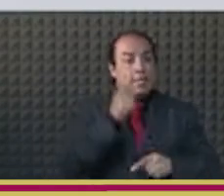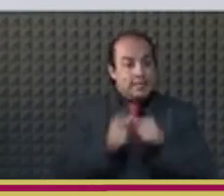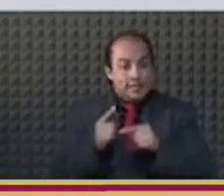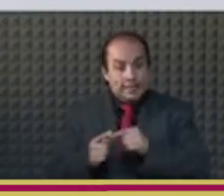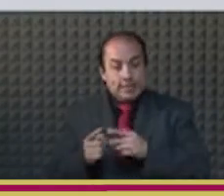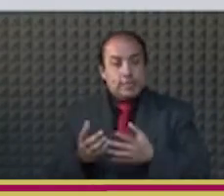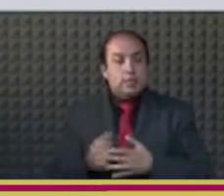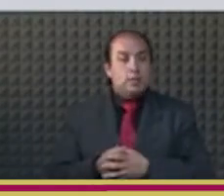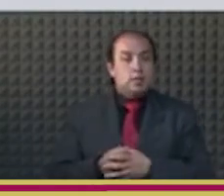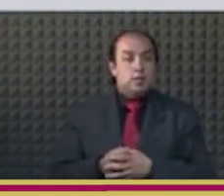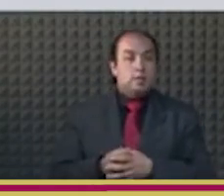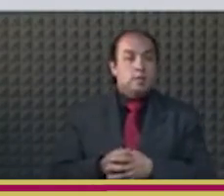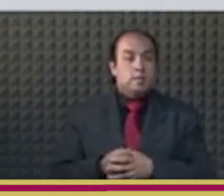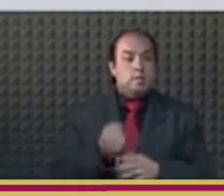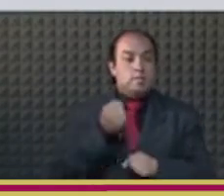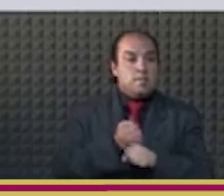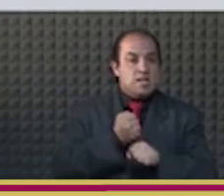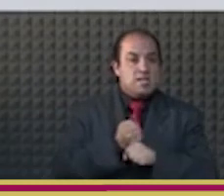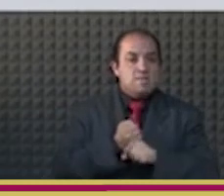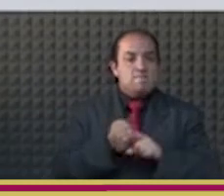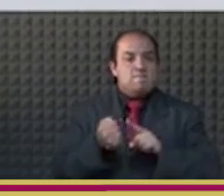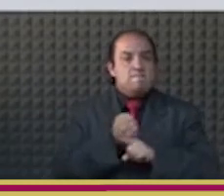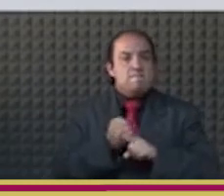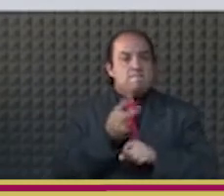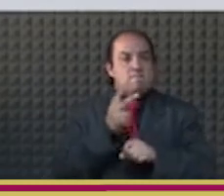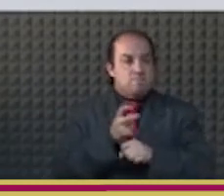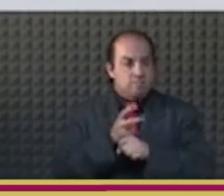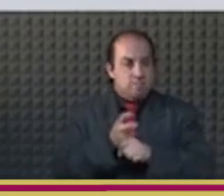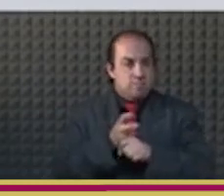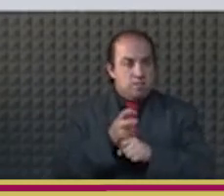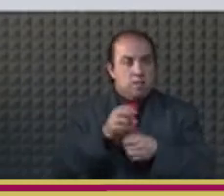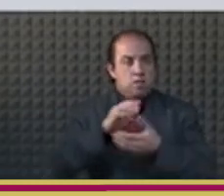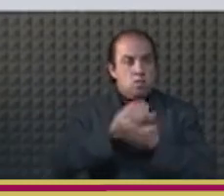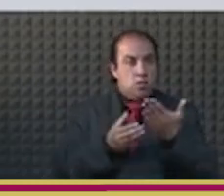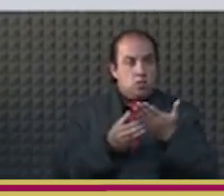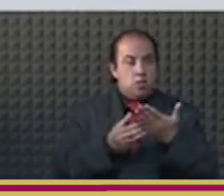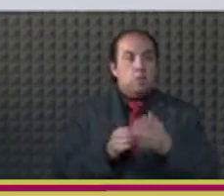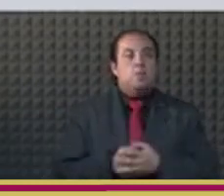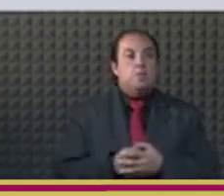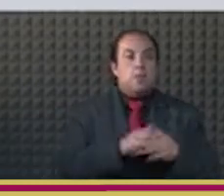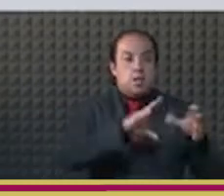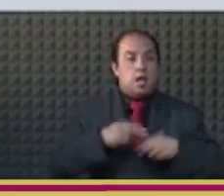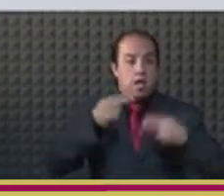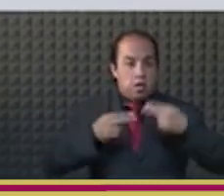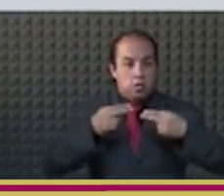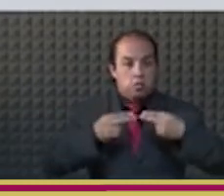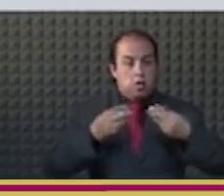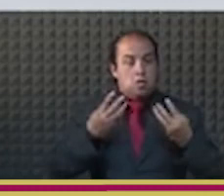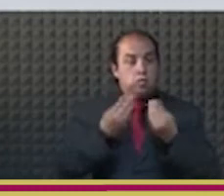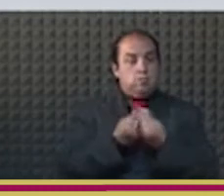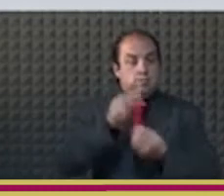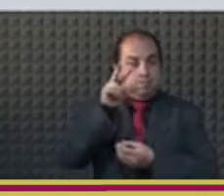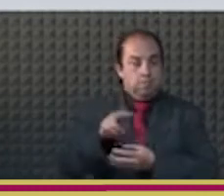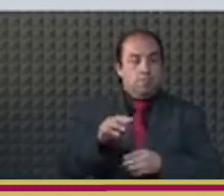las prácticas nocivas y agresivas de subcontratación, el rescatar la negociación colectiva auténtica